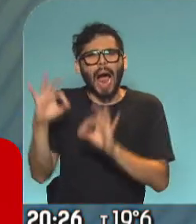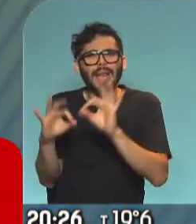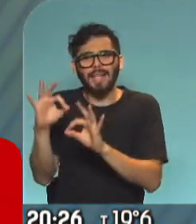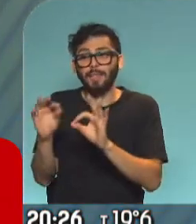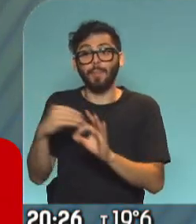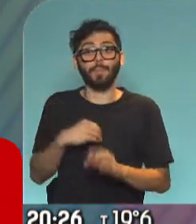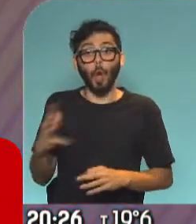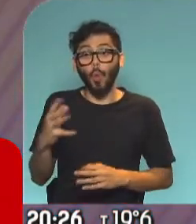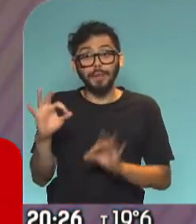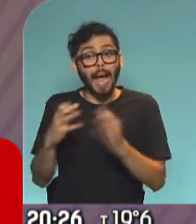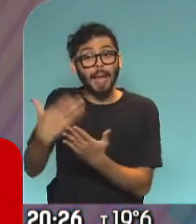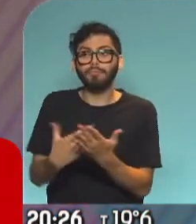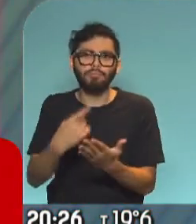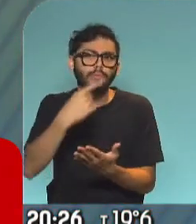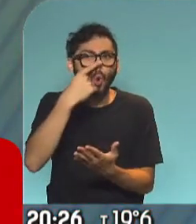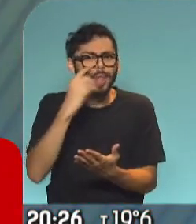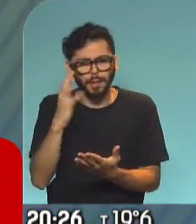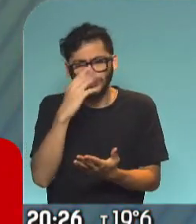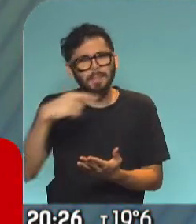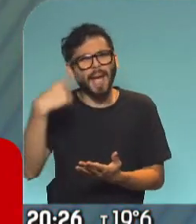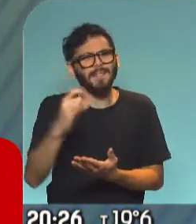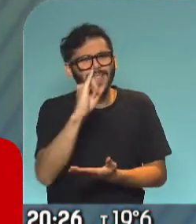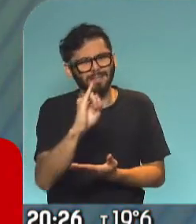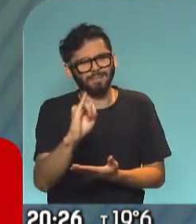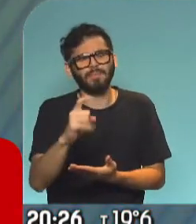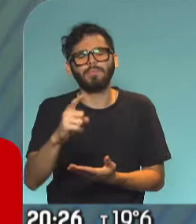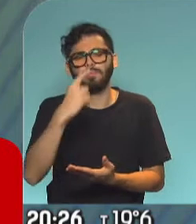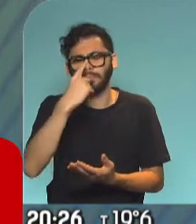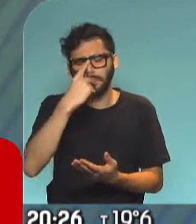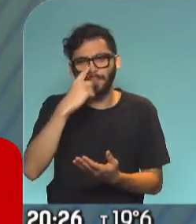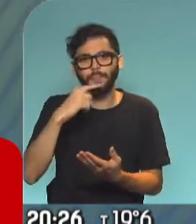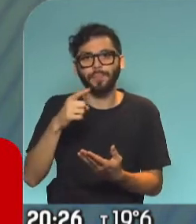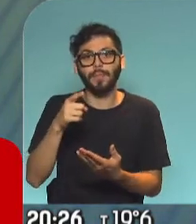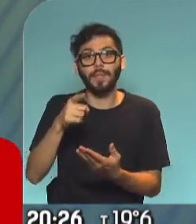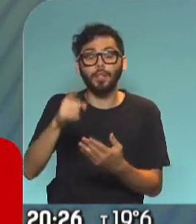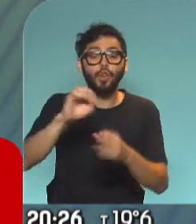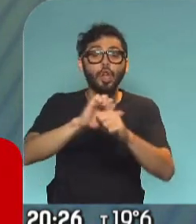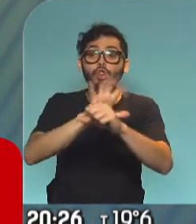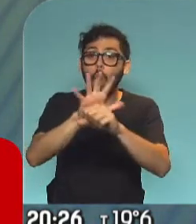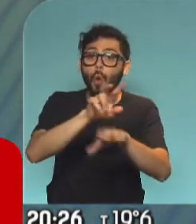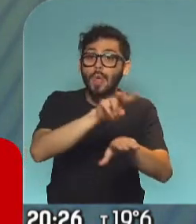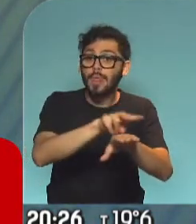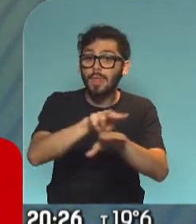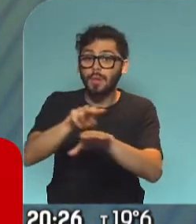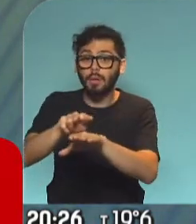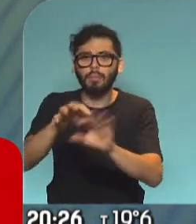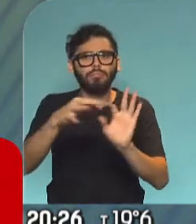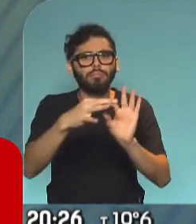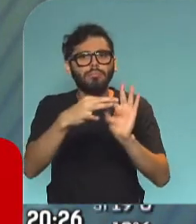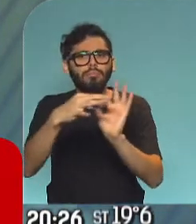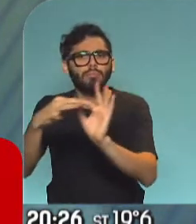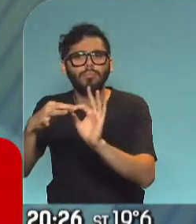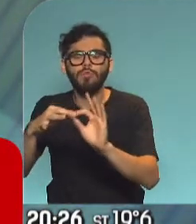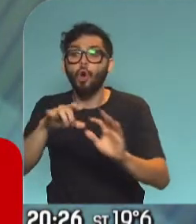de Buenos Aires, muy interesante, ¿sí? Cómo repercutió este COVID en fallecimientos por